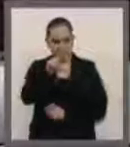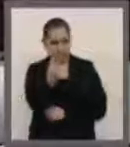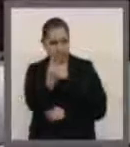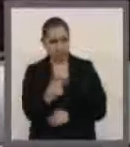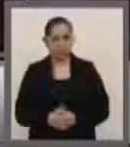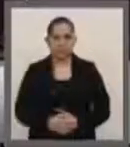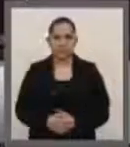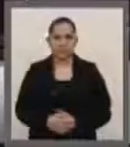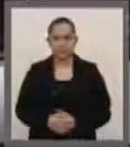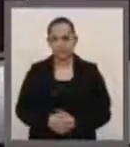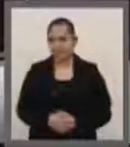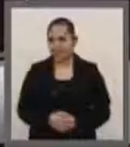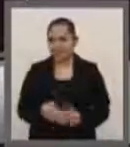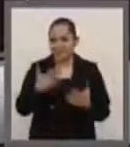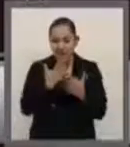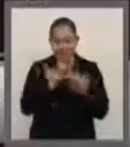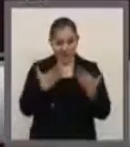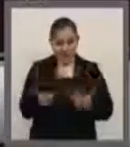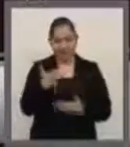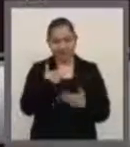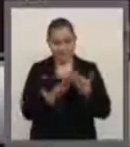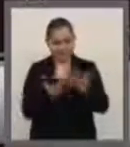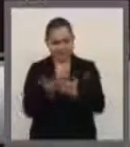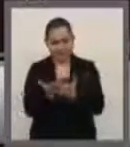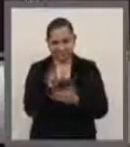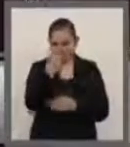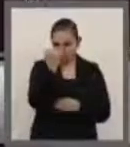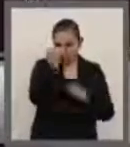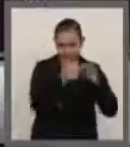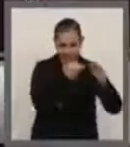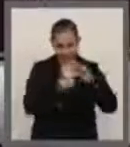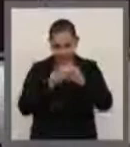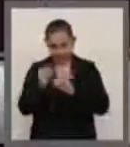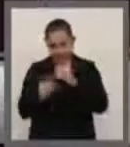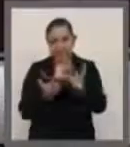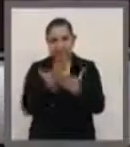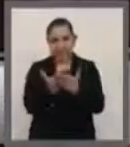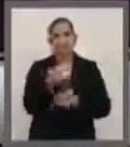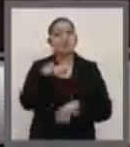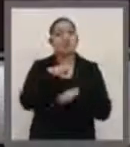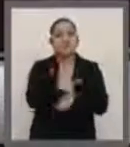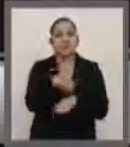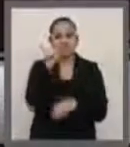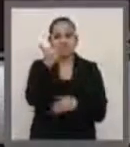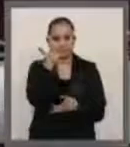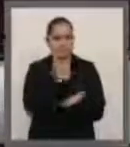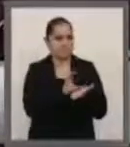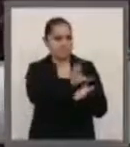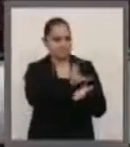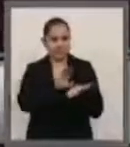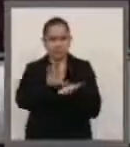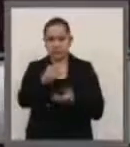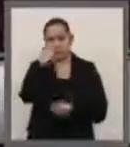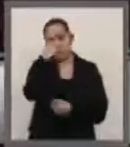En esta ocasión, presento dos iniciativas relacionadas con la defensa del presupuesto destinado a dos